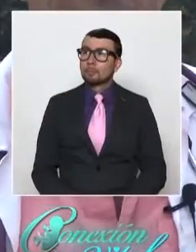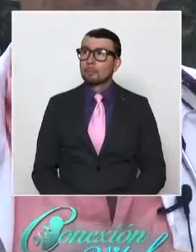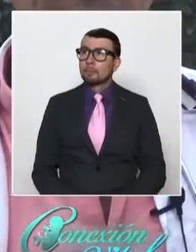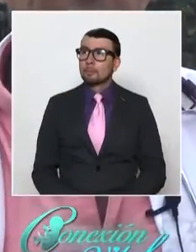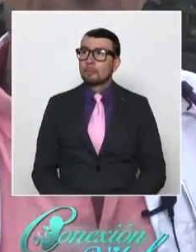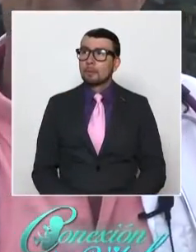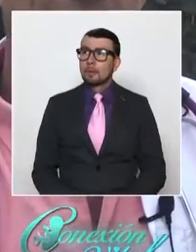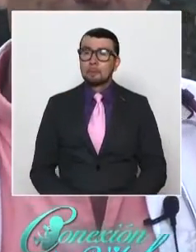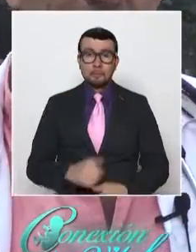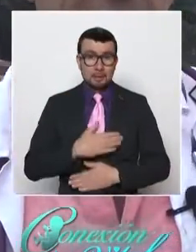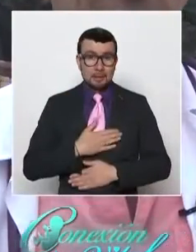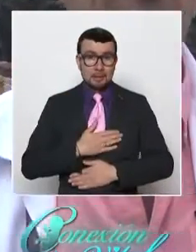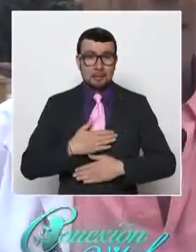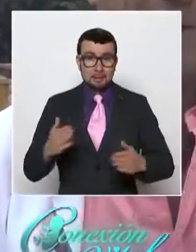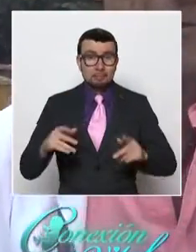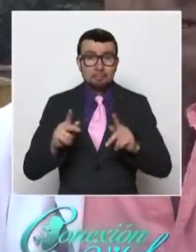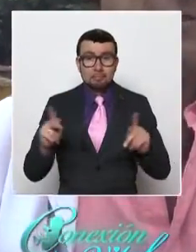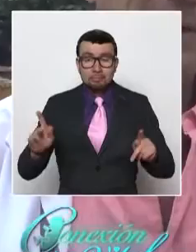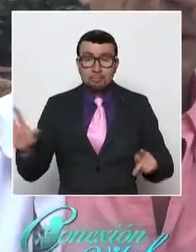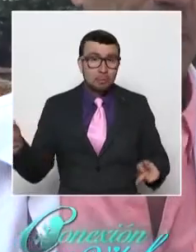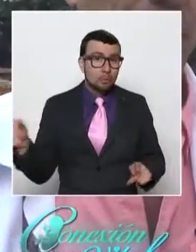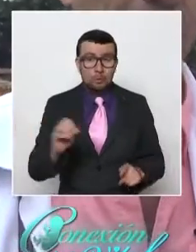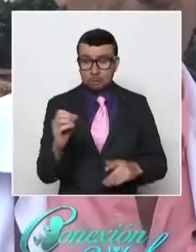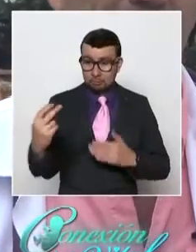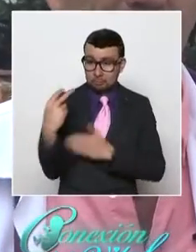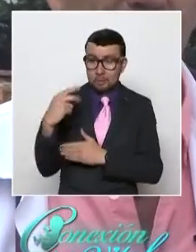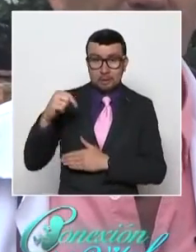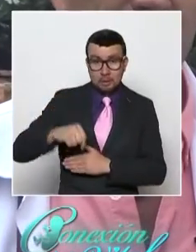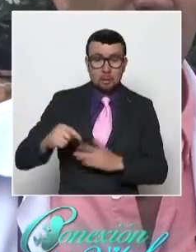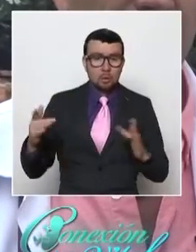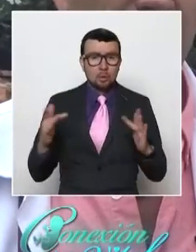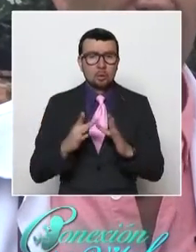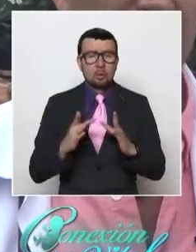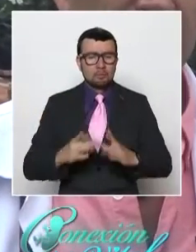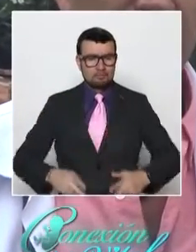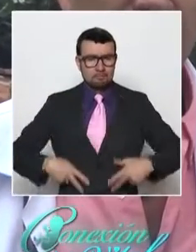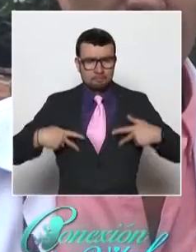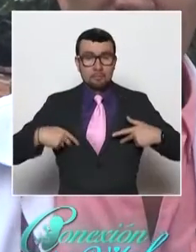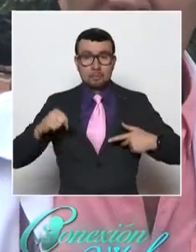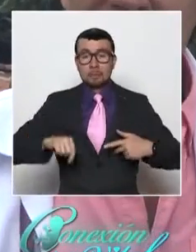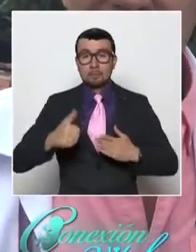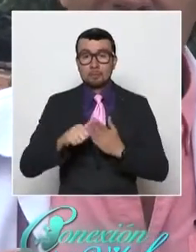Un saludo muy especial a todas las personas que nos siguen en Conexión Vital, un programa más de prevención